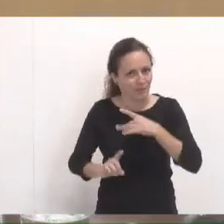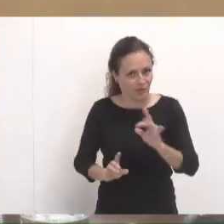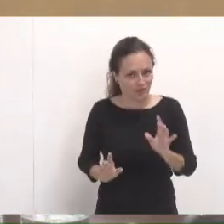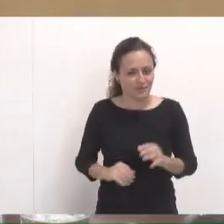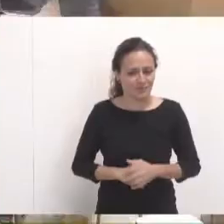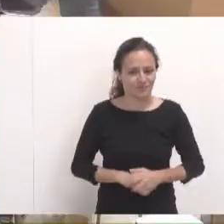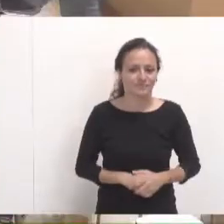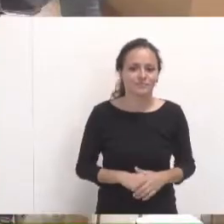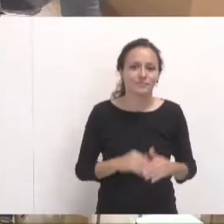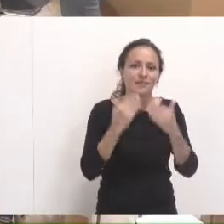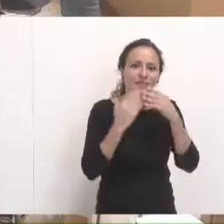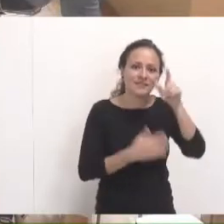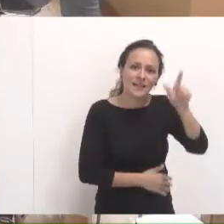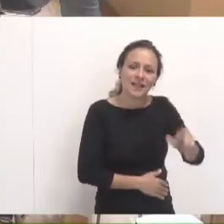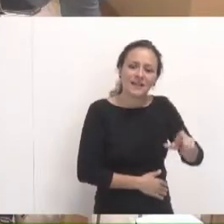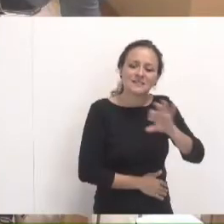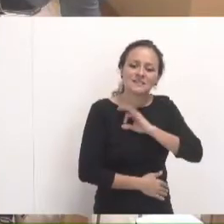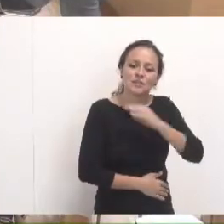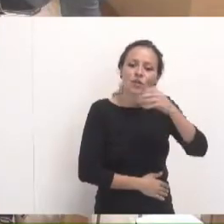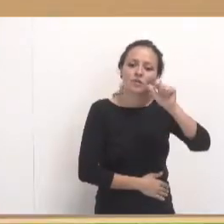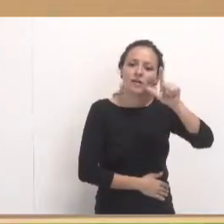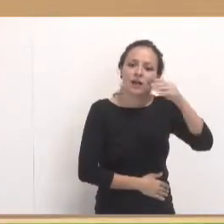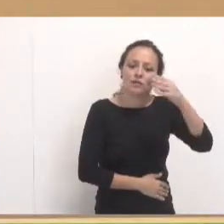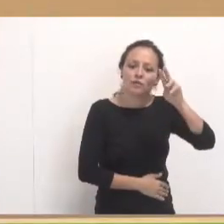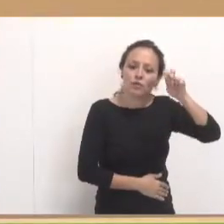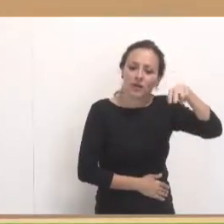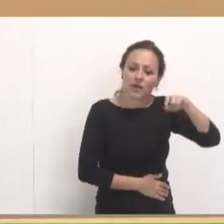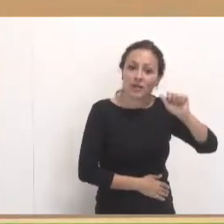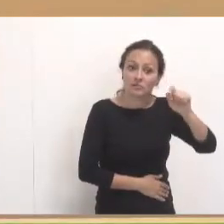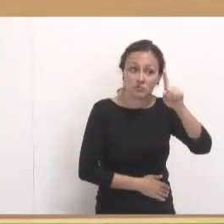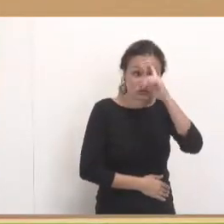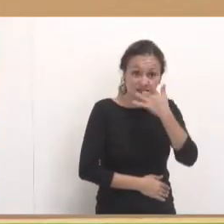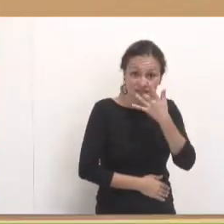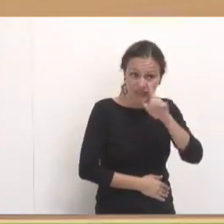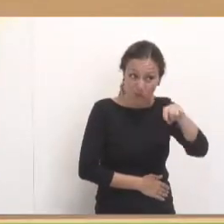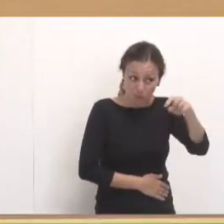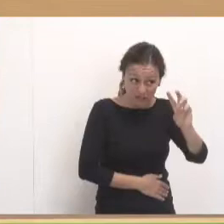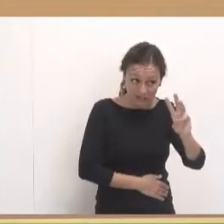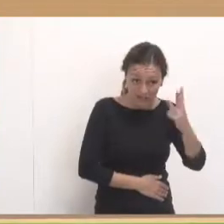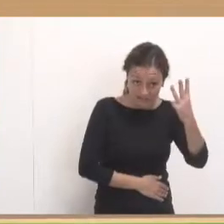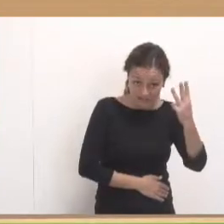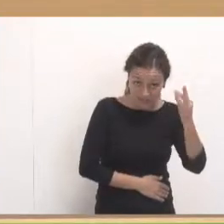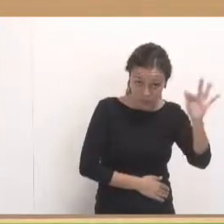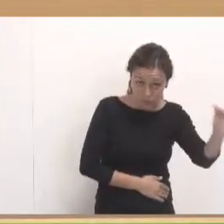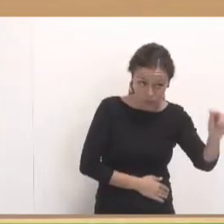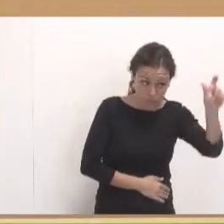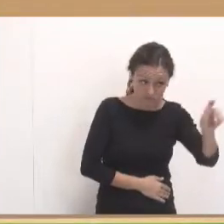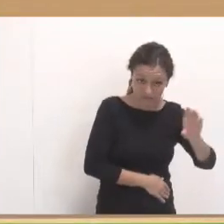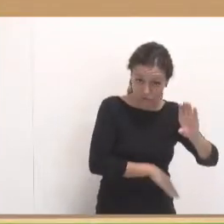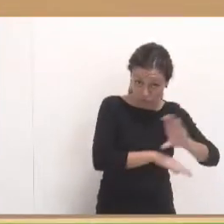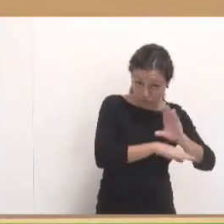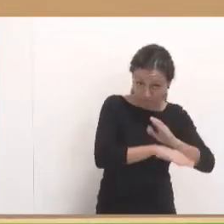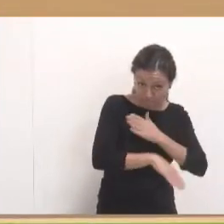Muchas gracias, señor Balbuena. No sé si quiere intervenir un tercer turno, señor consejero. Bueno,